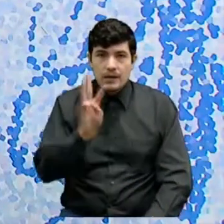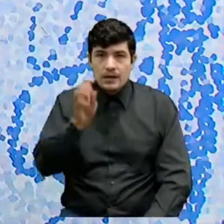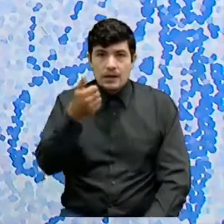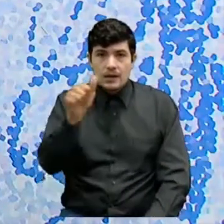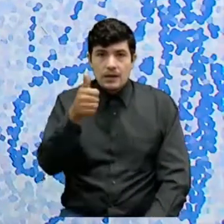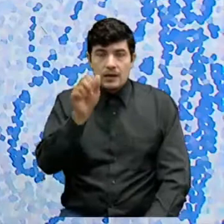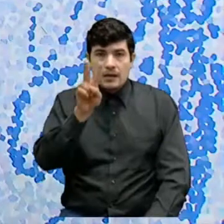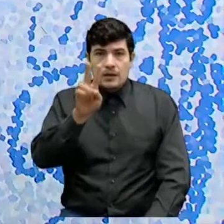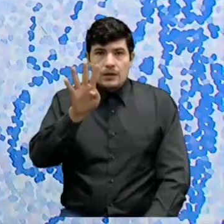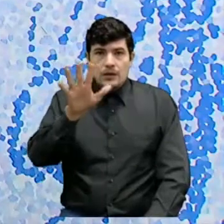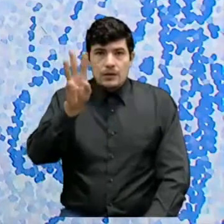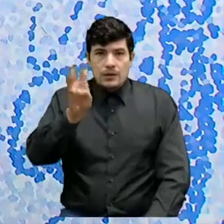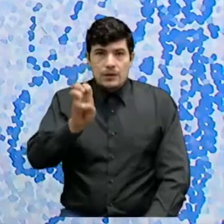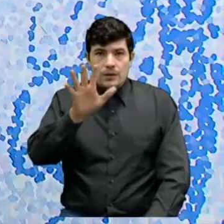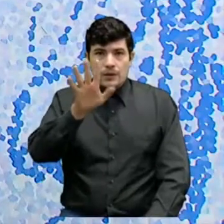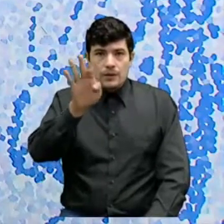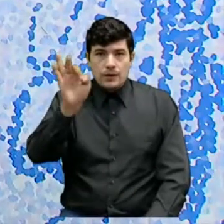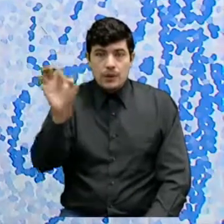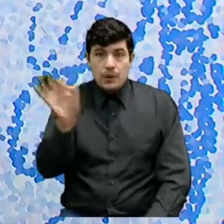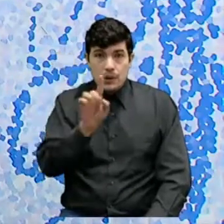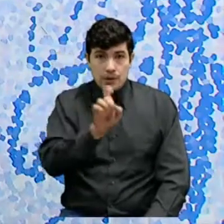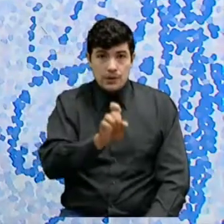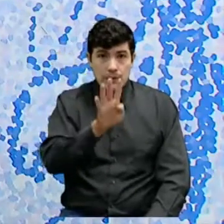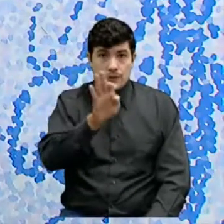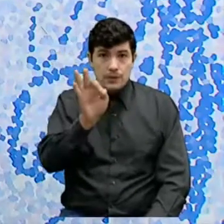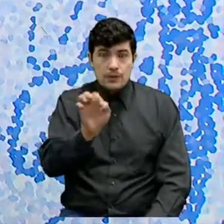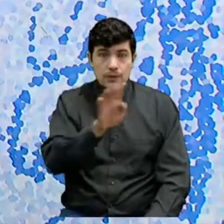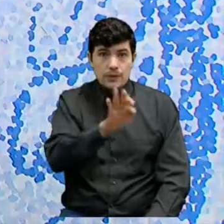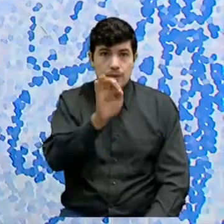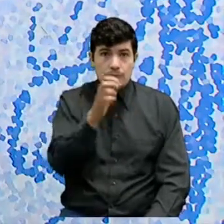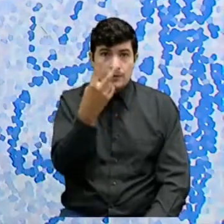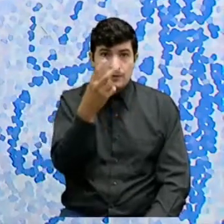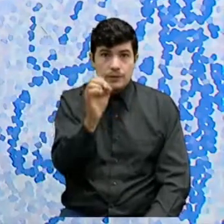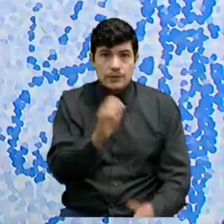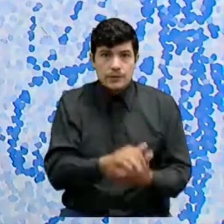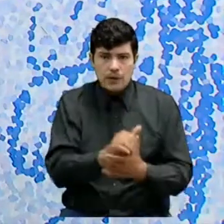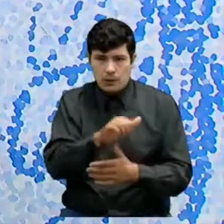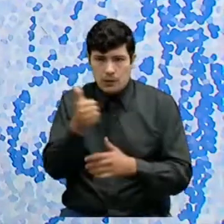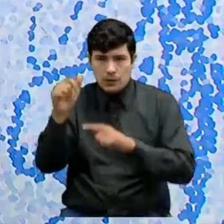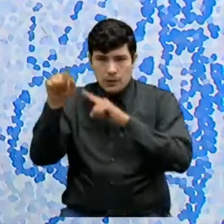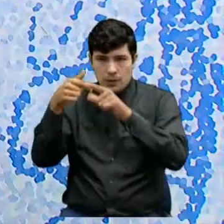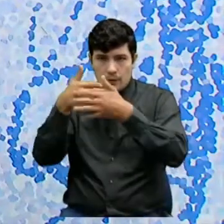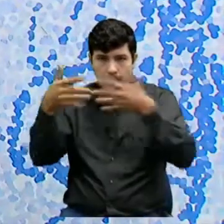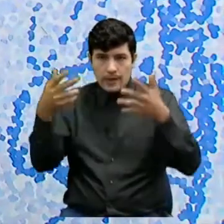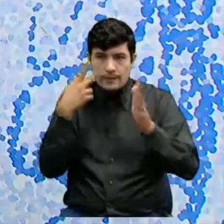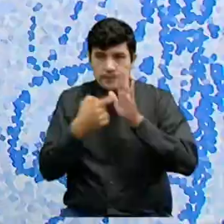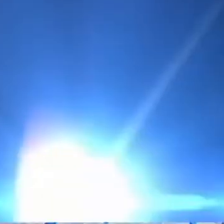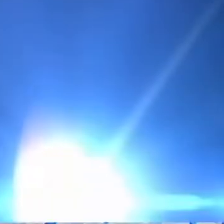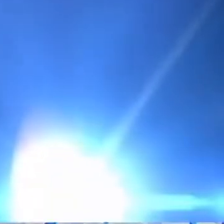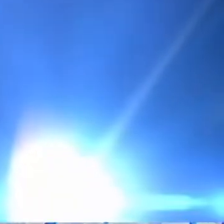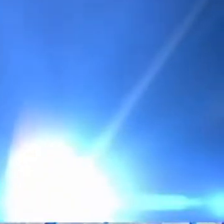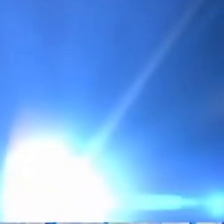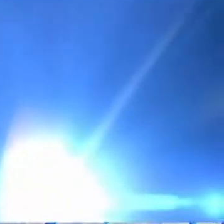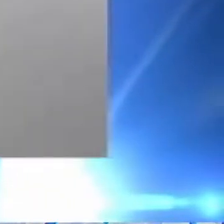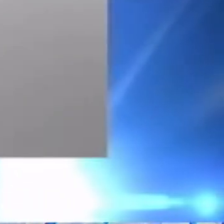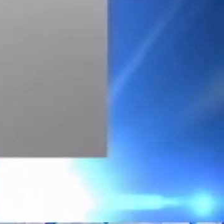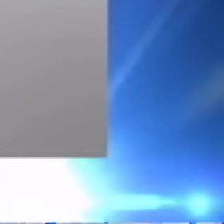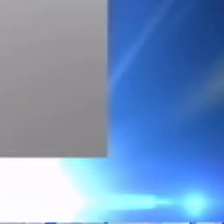310-245-8548 son nuestras líneas y 648-4820. Aquí otro mensaje de nuestros televidentes.